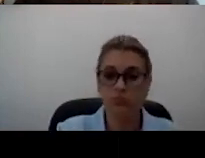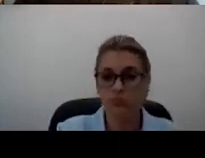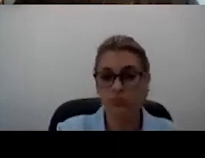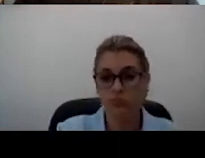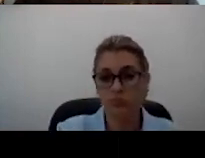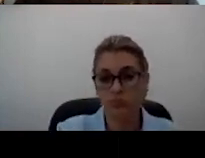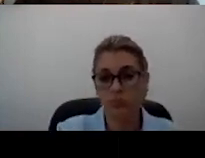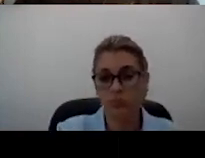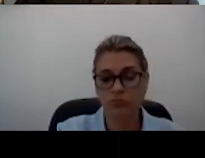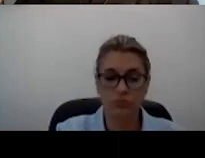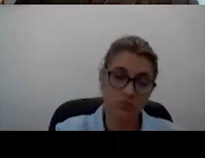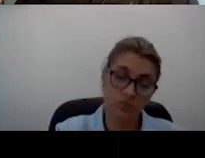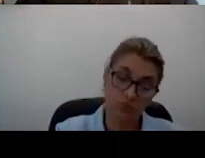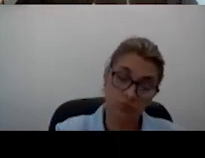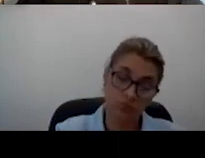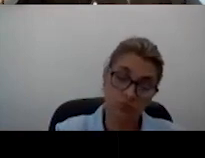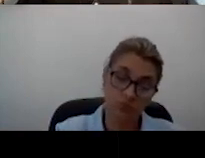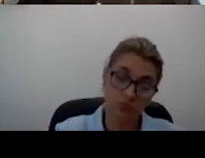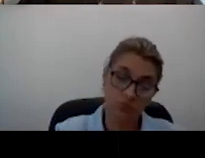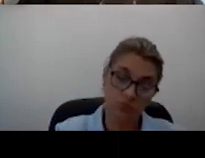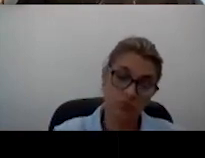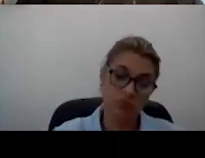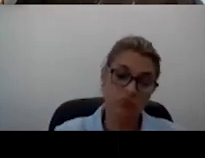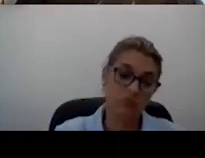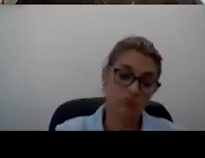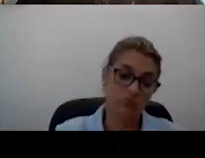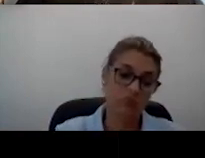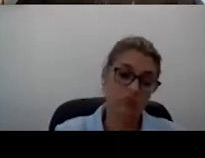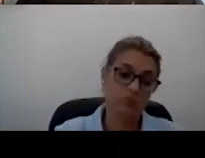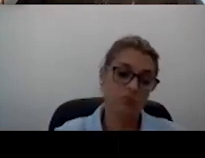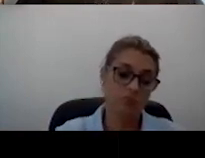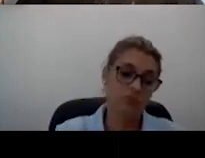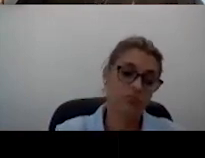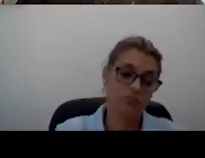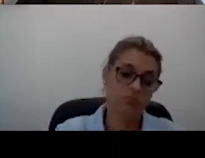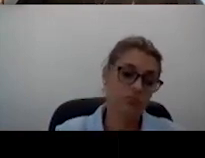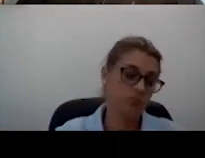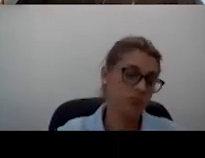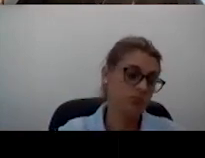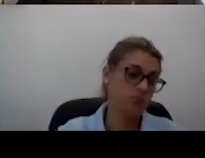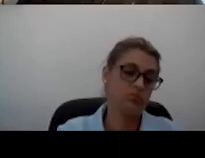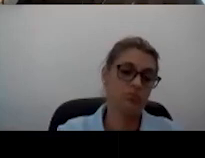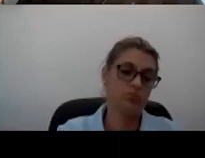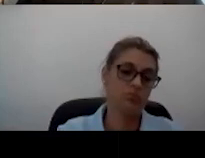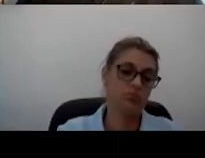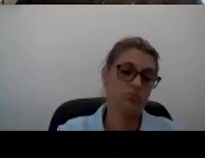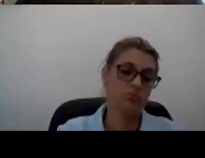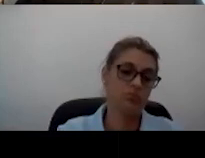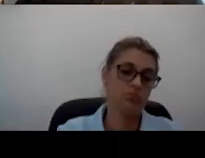poner el precio del euro. ¿Qué quiere decir? Que el euro se ha depreciado